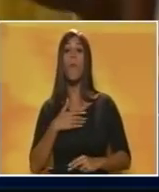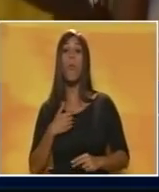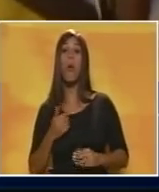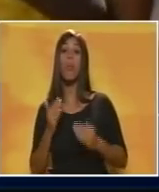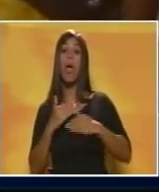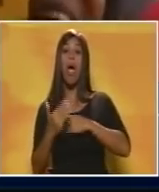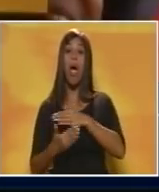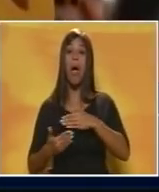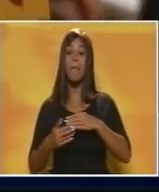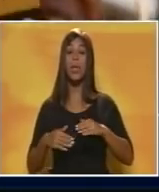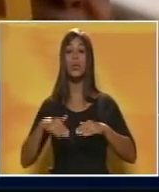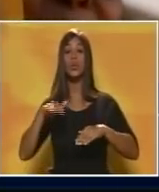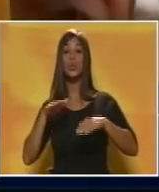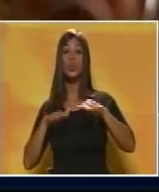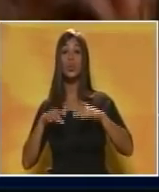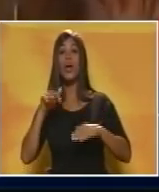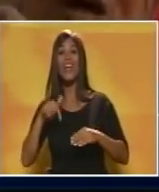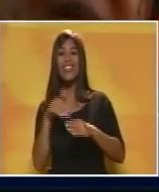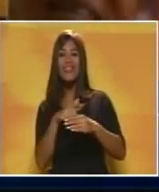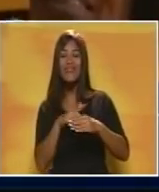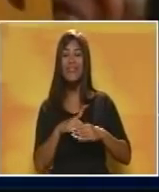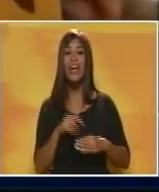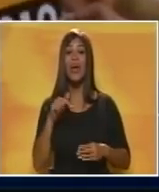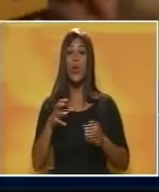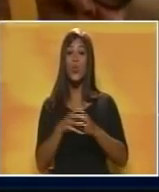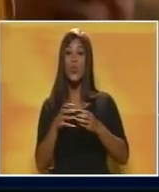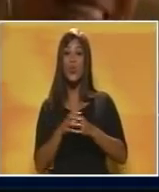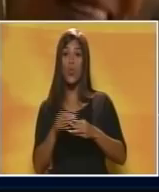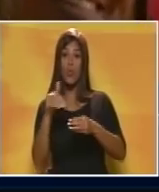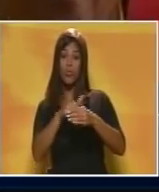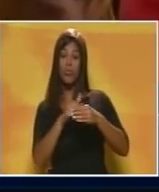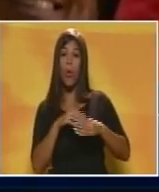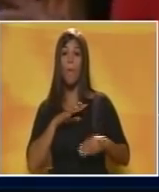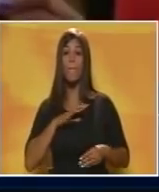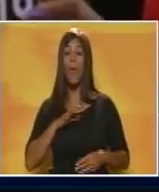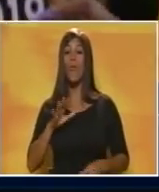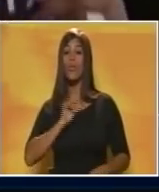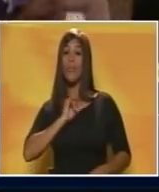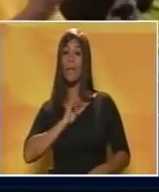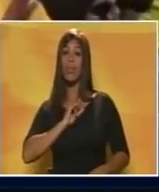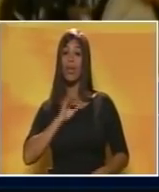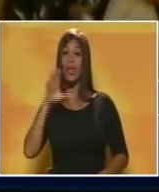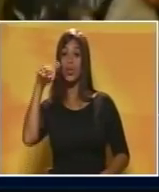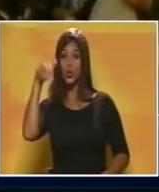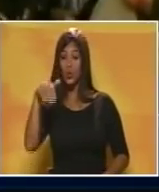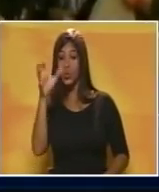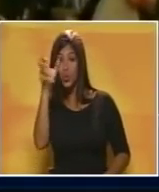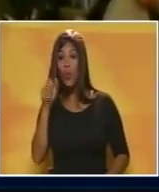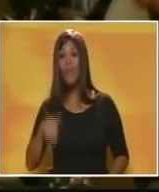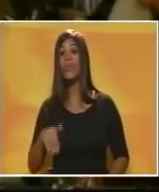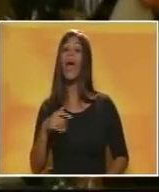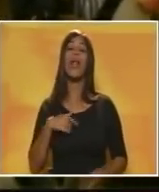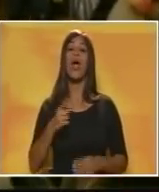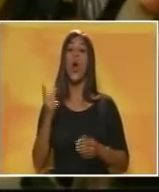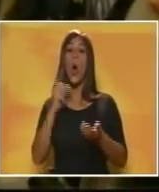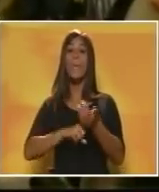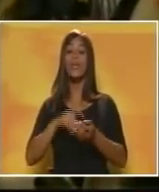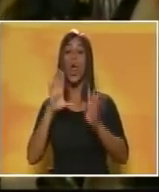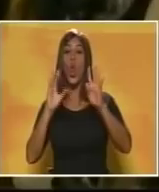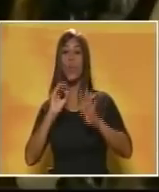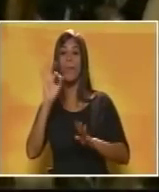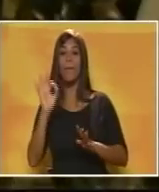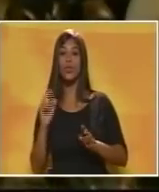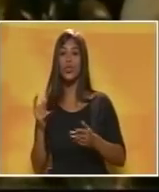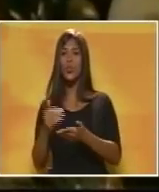variar considerablemente durante esta jornada en la que la Comisión Electoral Independiente Sudafricana espera completar hasta el 90% del